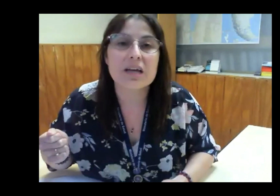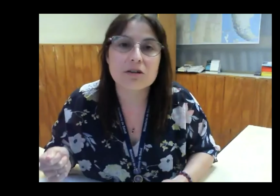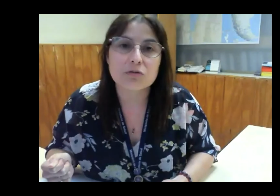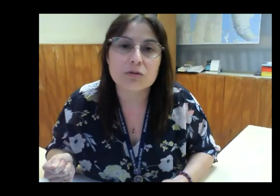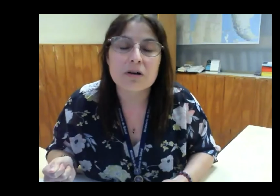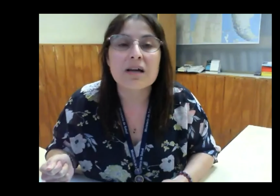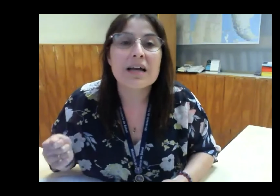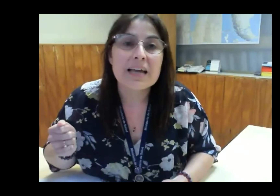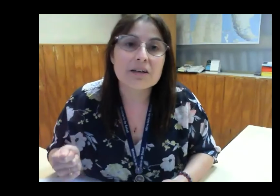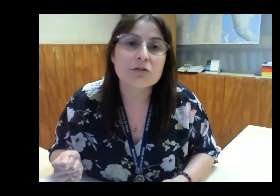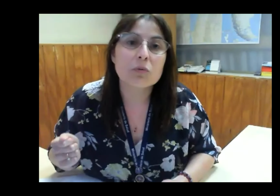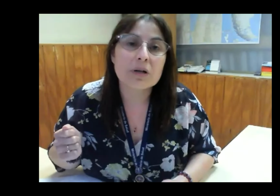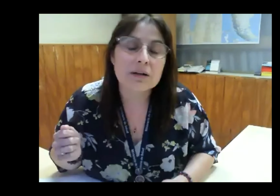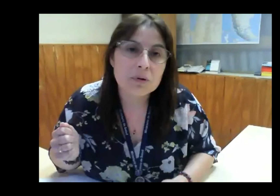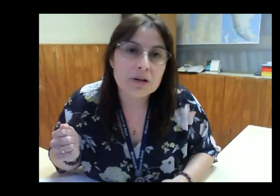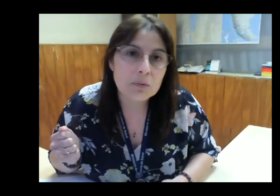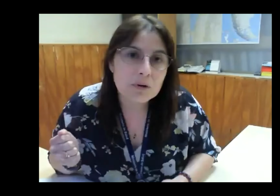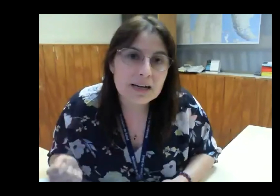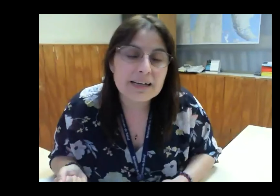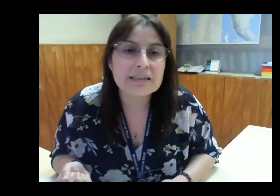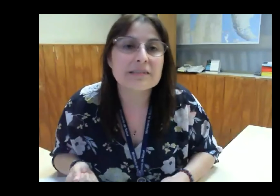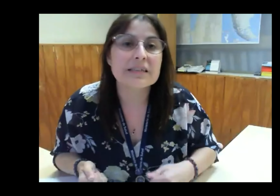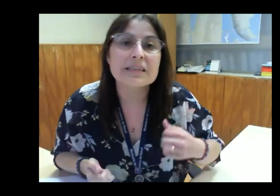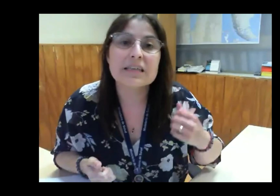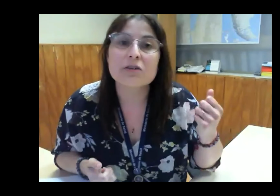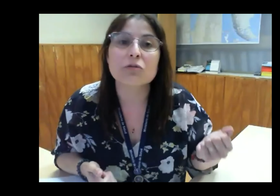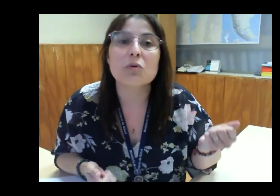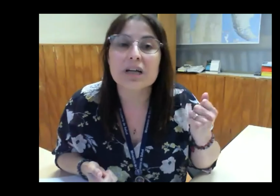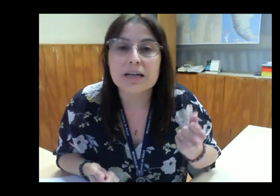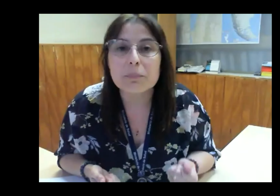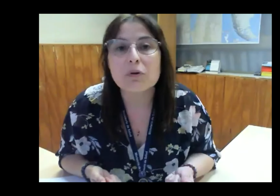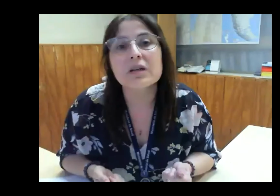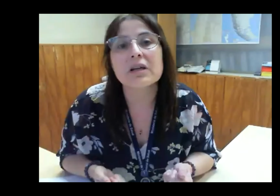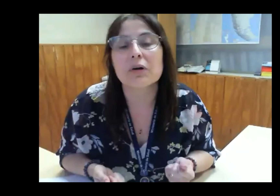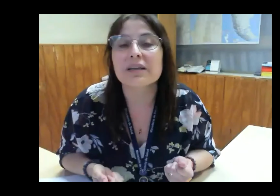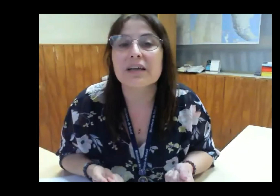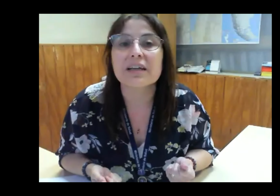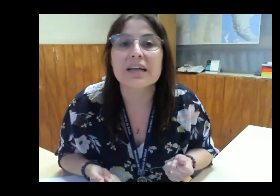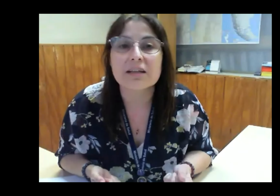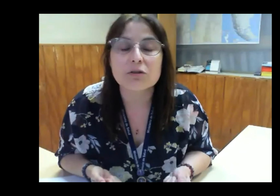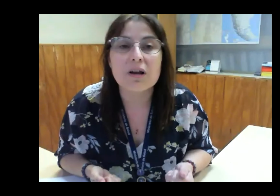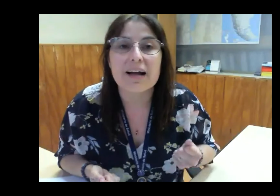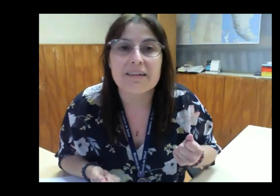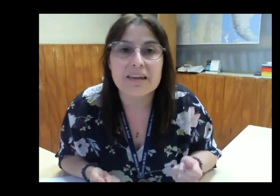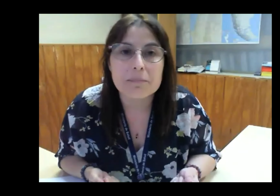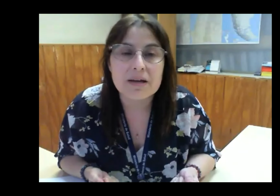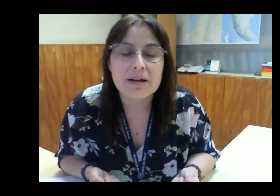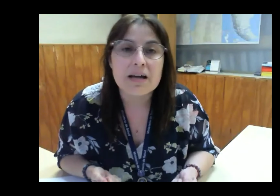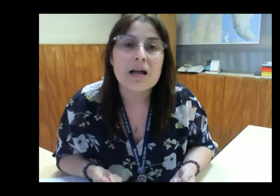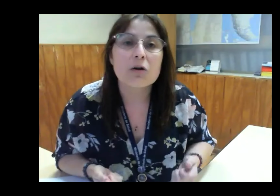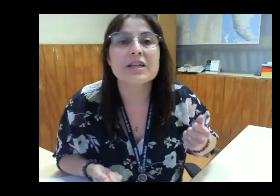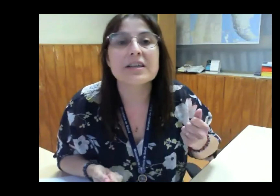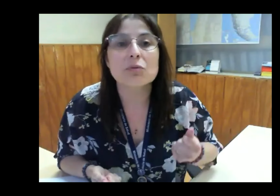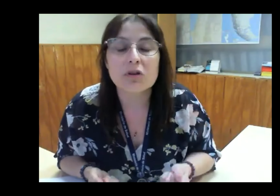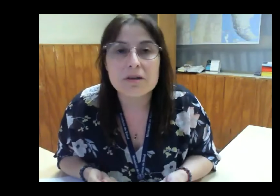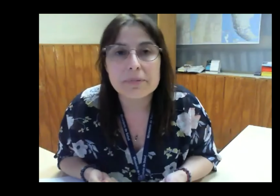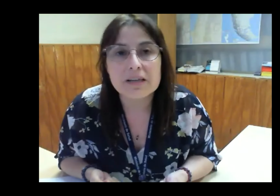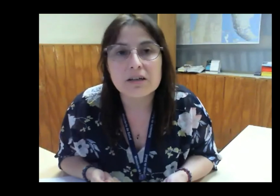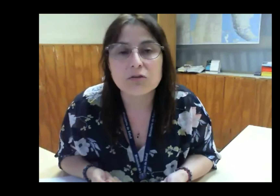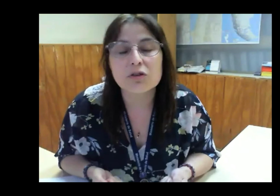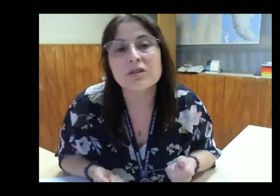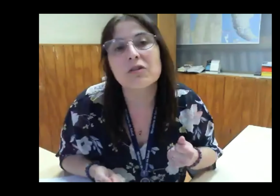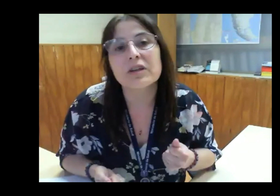creo que eso es un gran aliciente y es un gran aporte que nos está generando la academia, los institutos